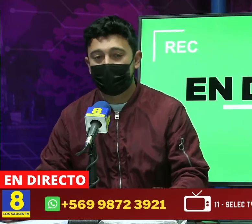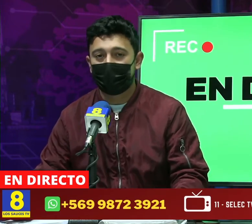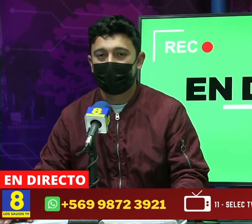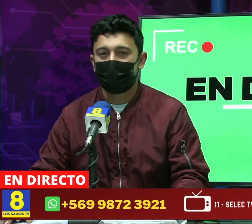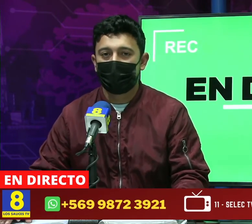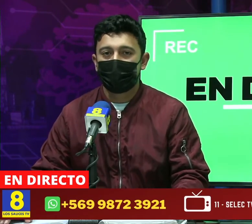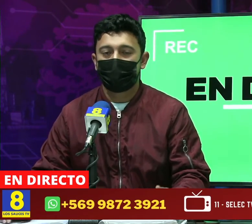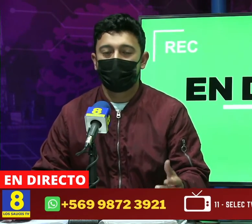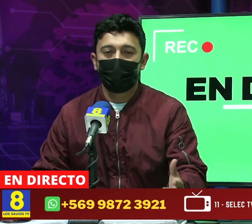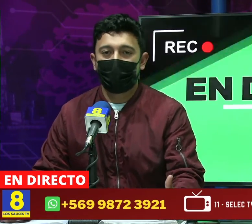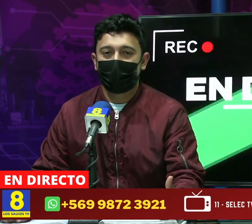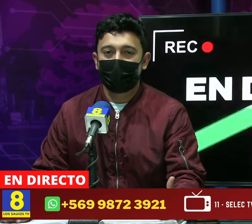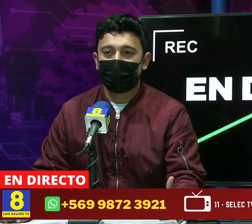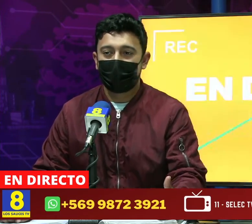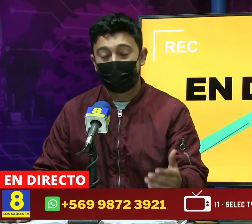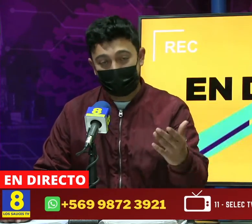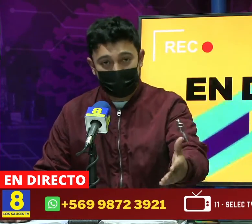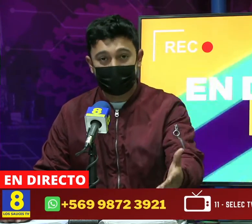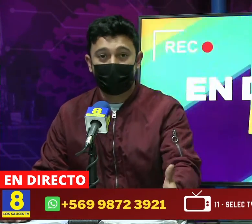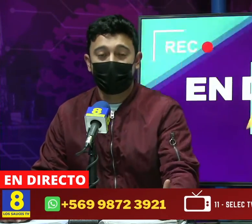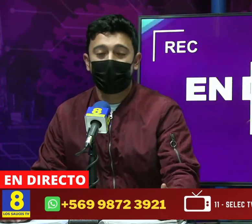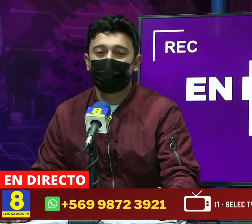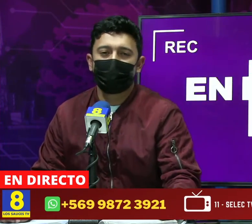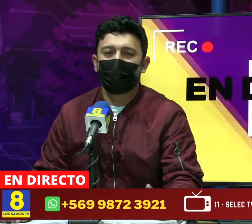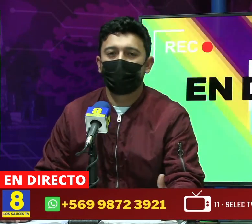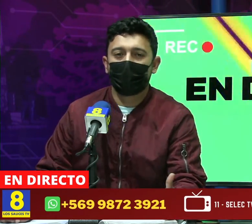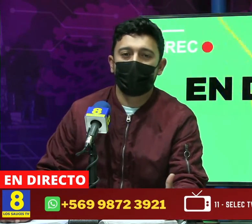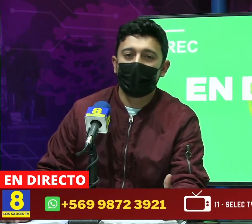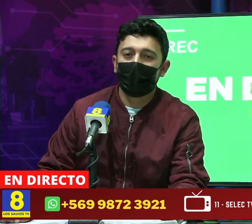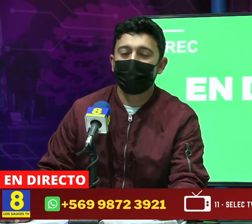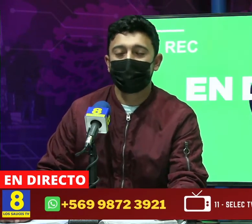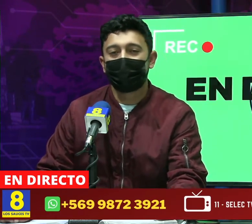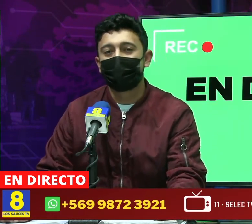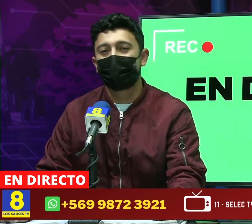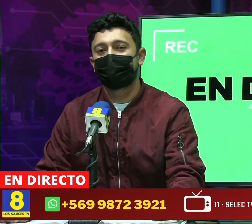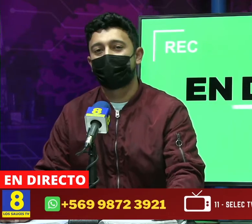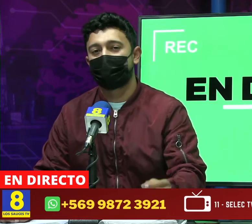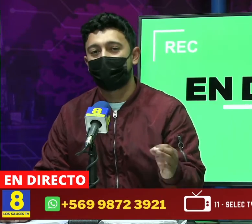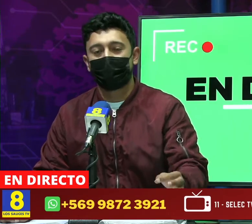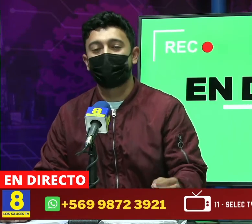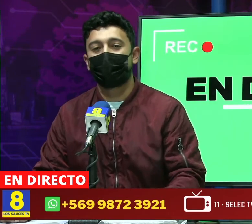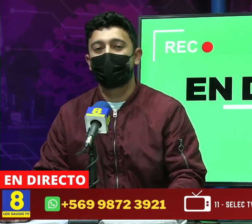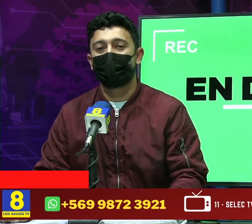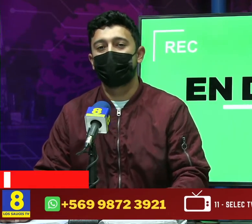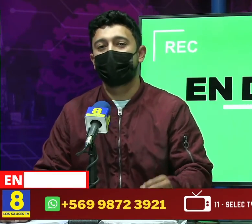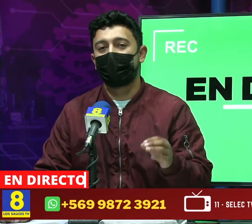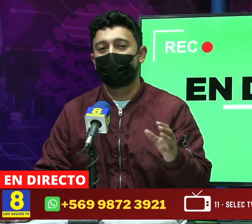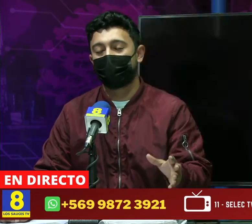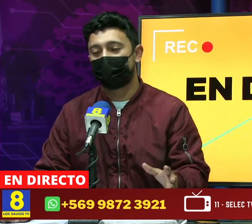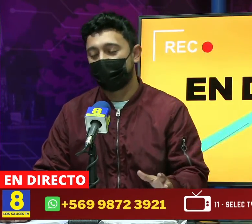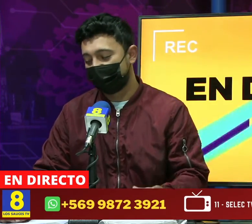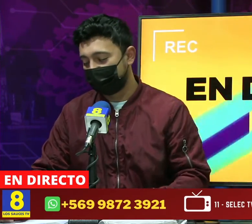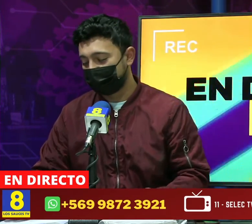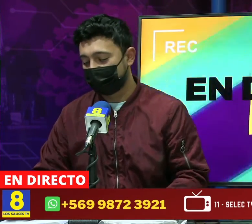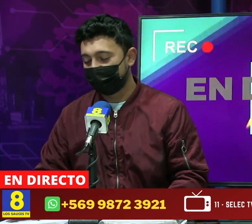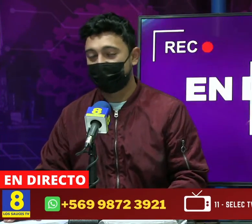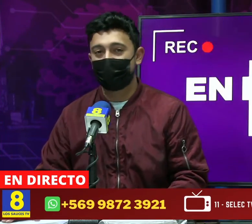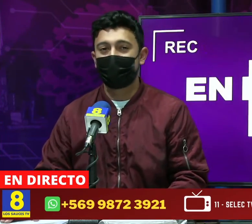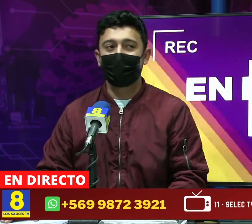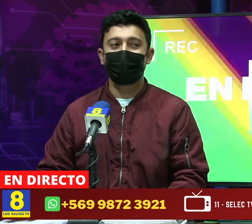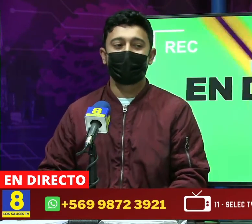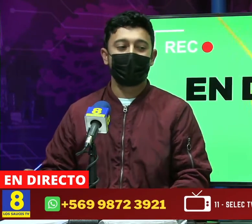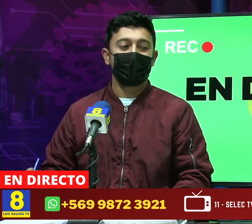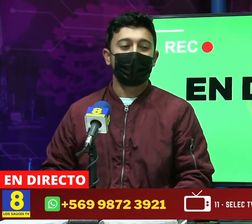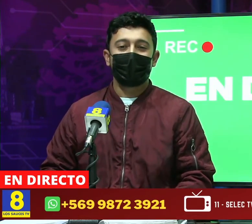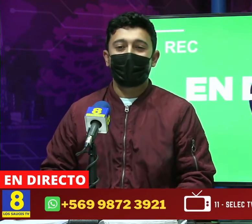Esperemos que se cumplan y pasen estas elecciones sin ninguna novedad, ¿cierto? Que se cumplan todos los protocolos, que no haya ningún tipo